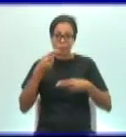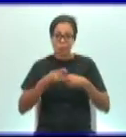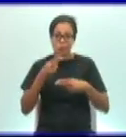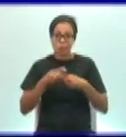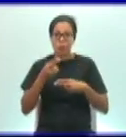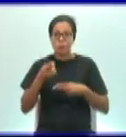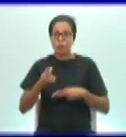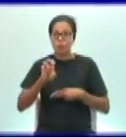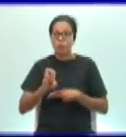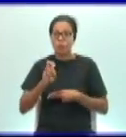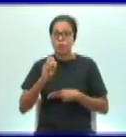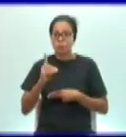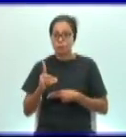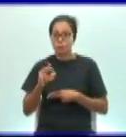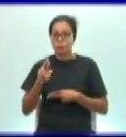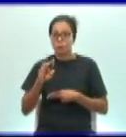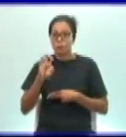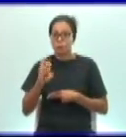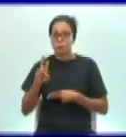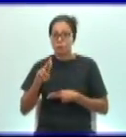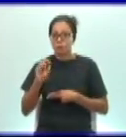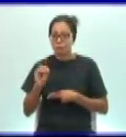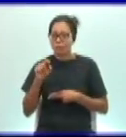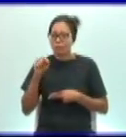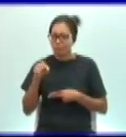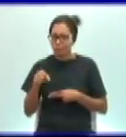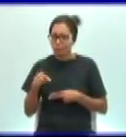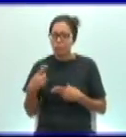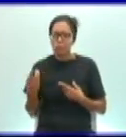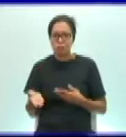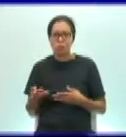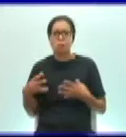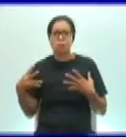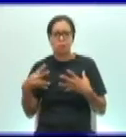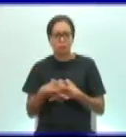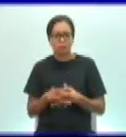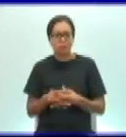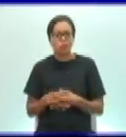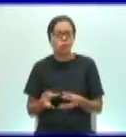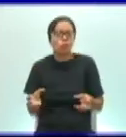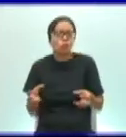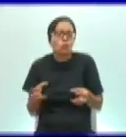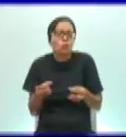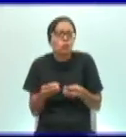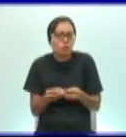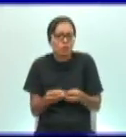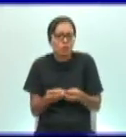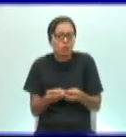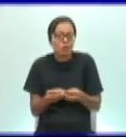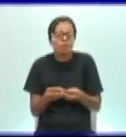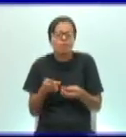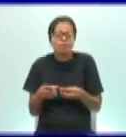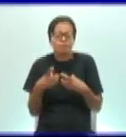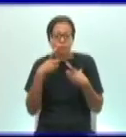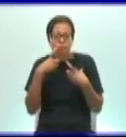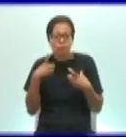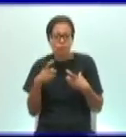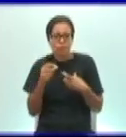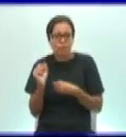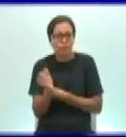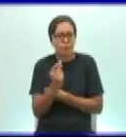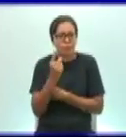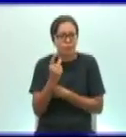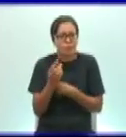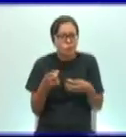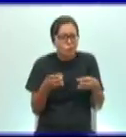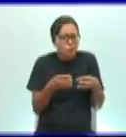que ver con la unidad. Y es importante antes de traer el documento que ubicáramos el hecho, porque a veces hablamos de pactos, hablamos